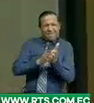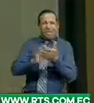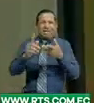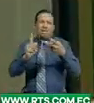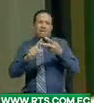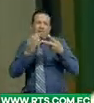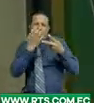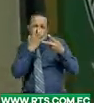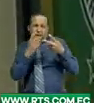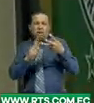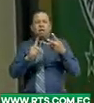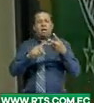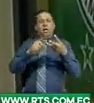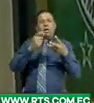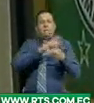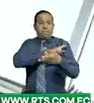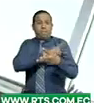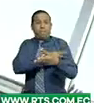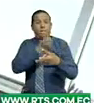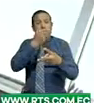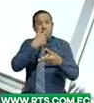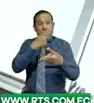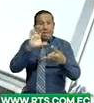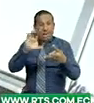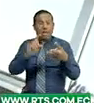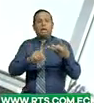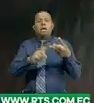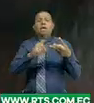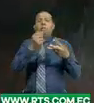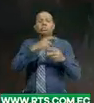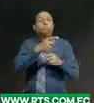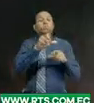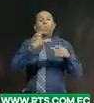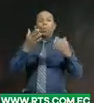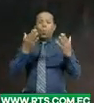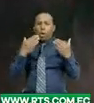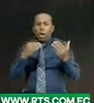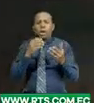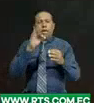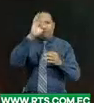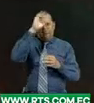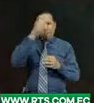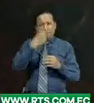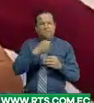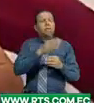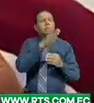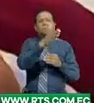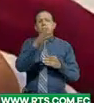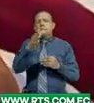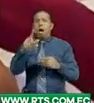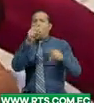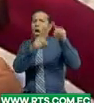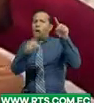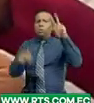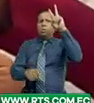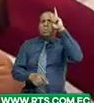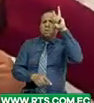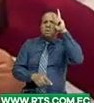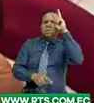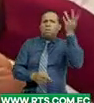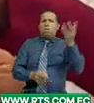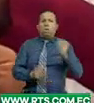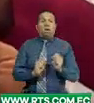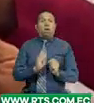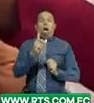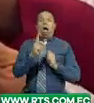C en farmacéuticas ubicadas en el centro de Guayaquil, además de evitar la especulación. Porque una cosa es lo que ellos dicen,